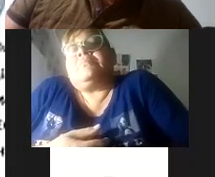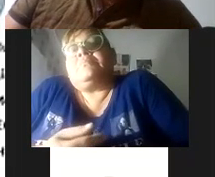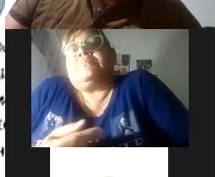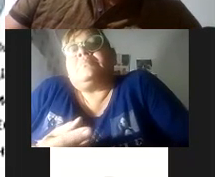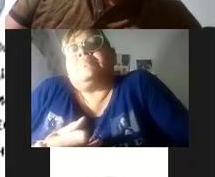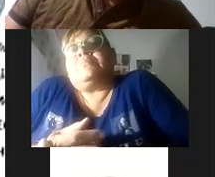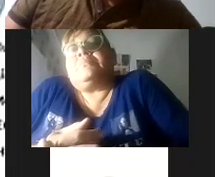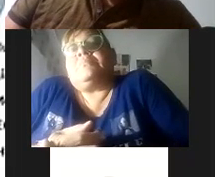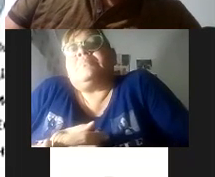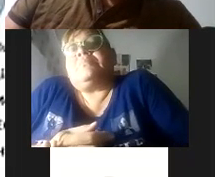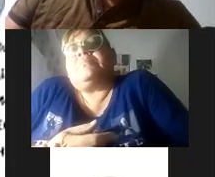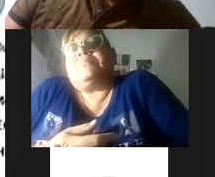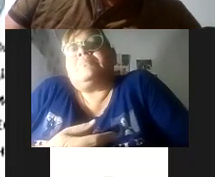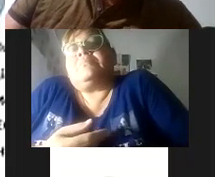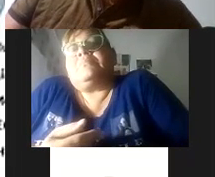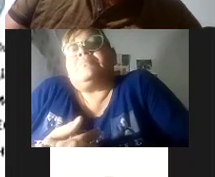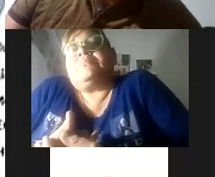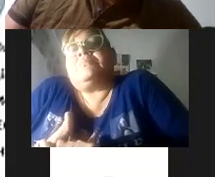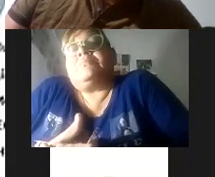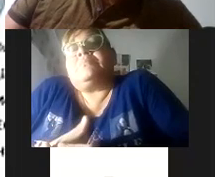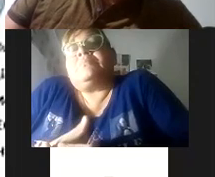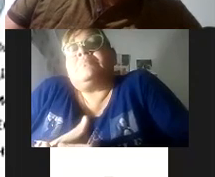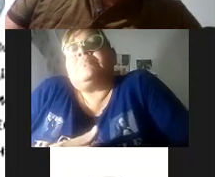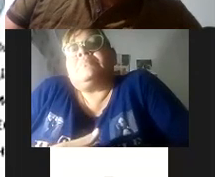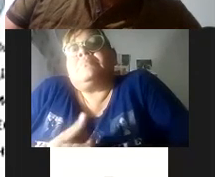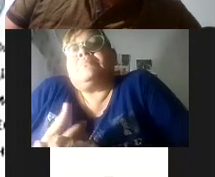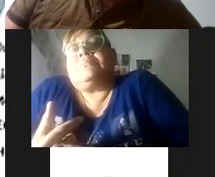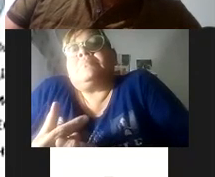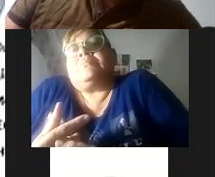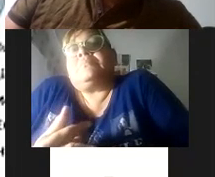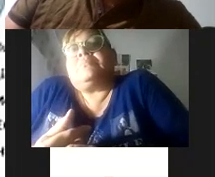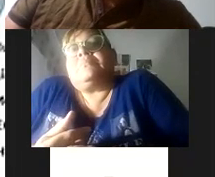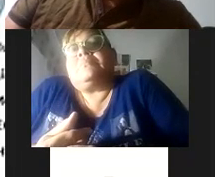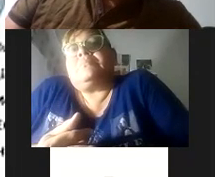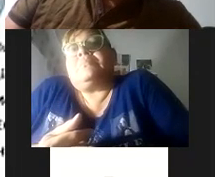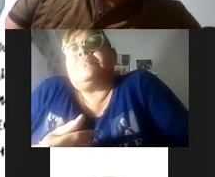de células que se llaman osteoprogenitoras,